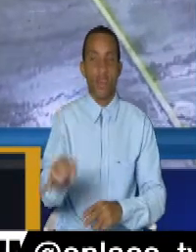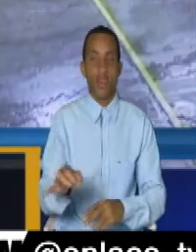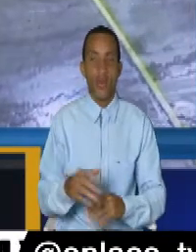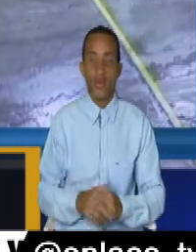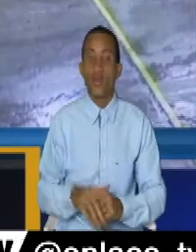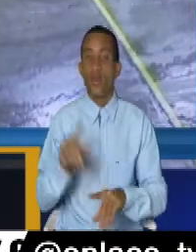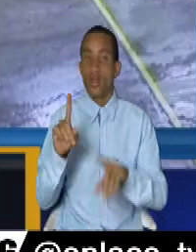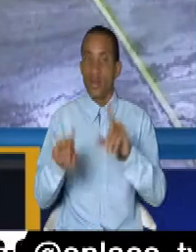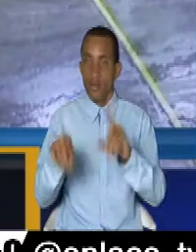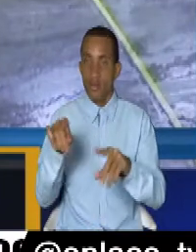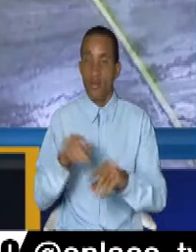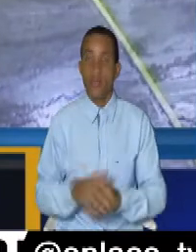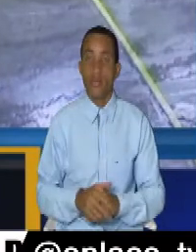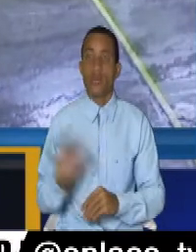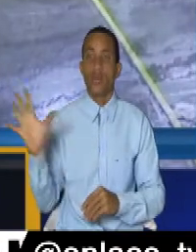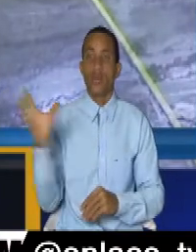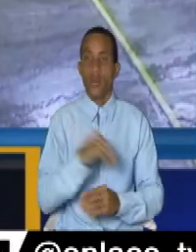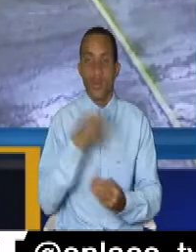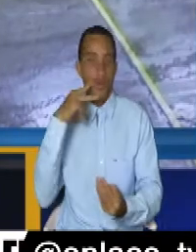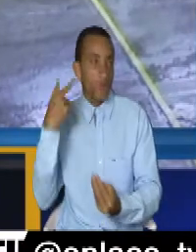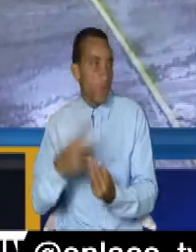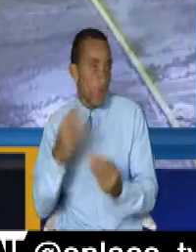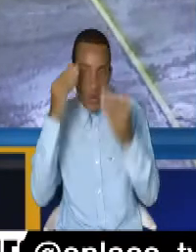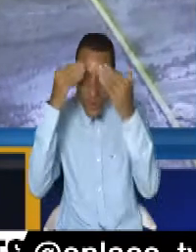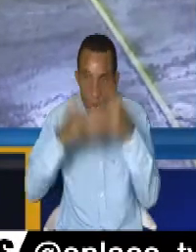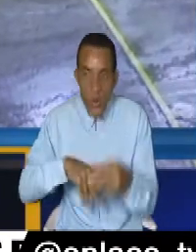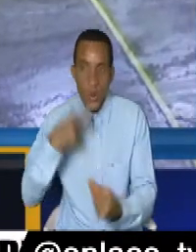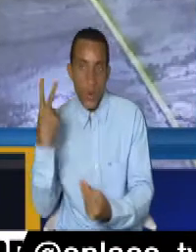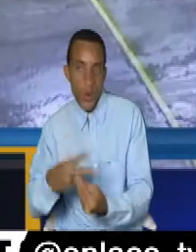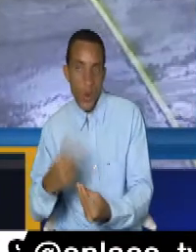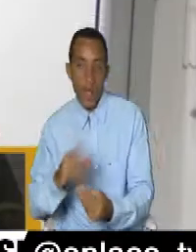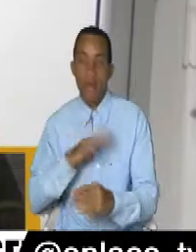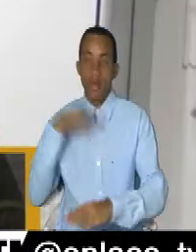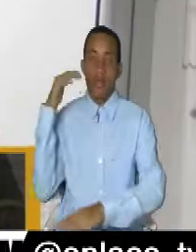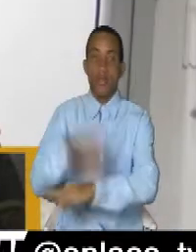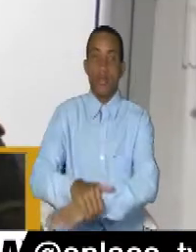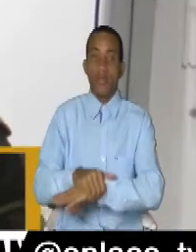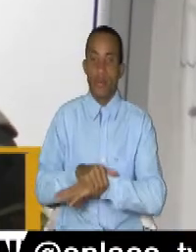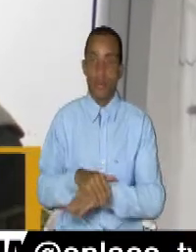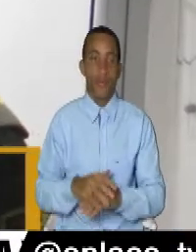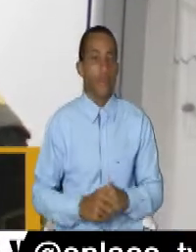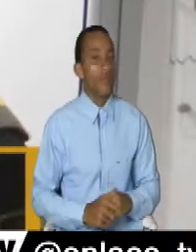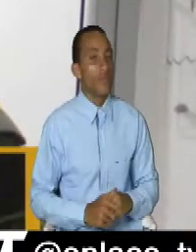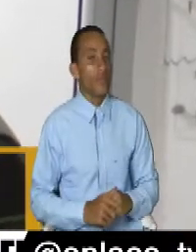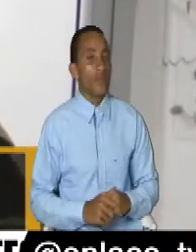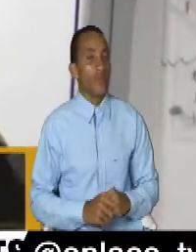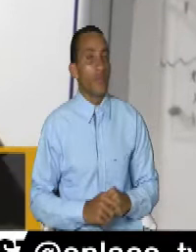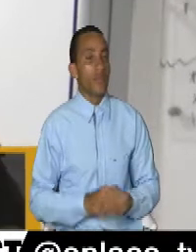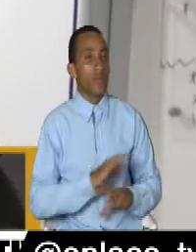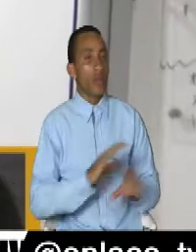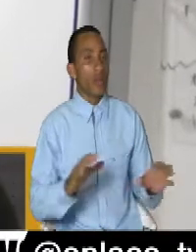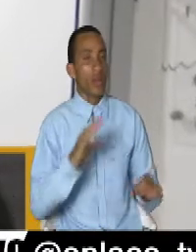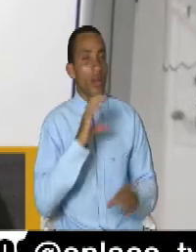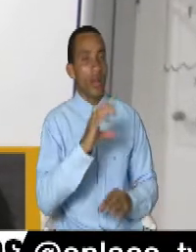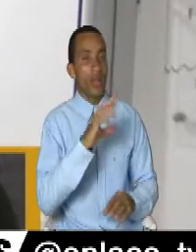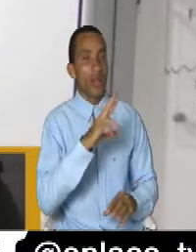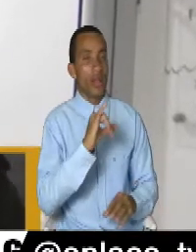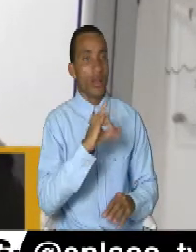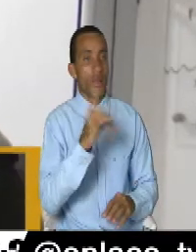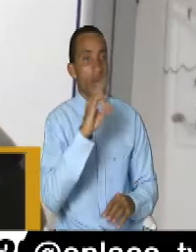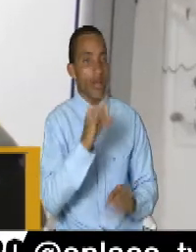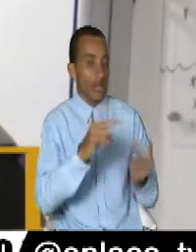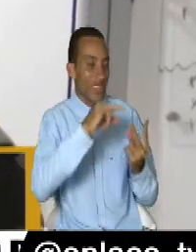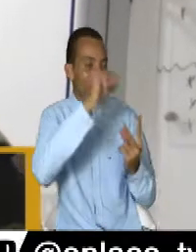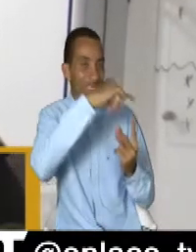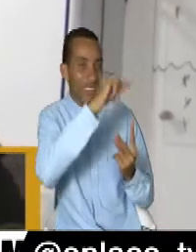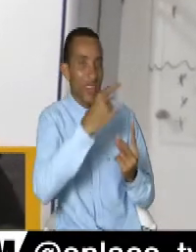capturas de los delincuentes que realizaron este acto. Finalmente, coronel, Credos, una organización de derechos humanos, ha dicho en